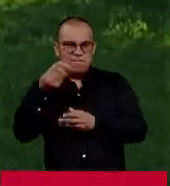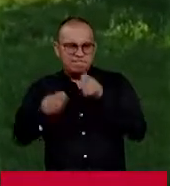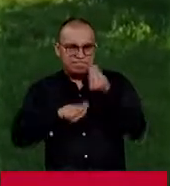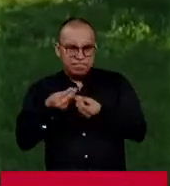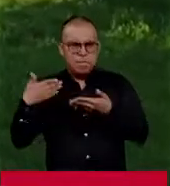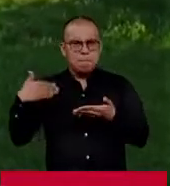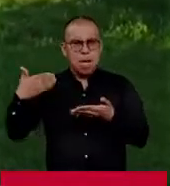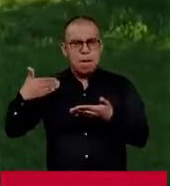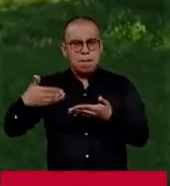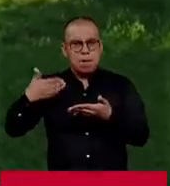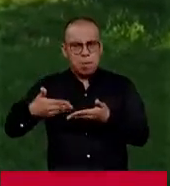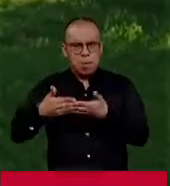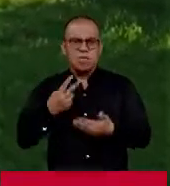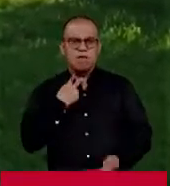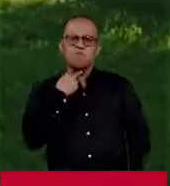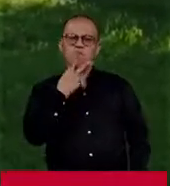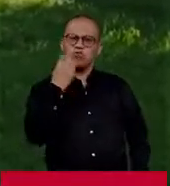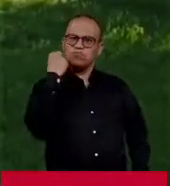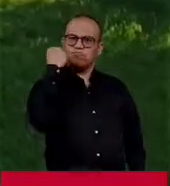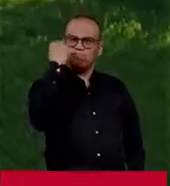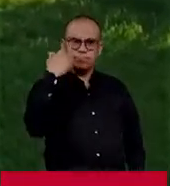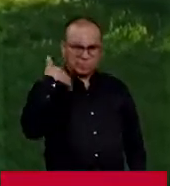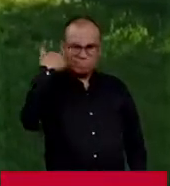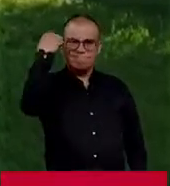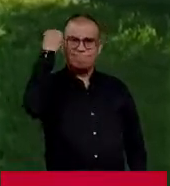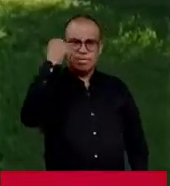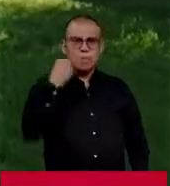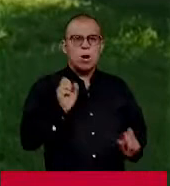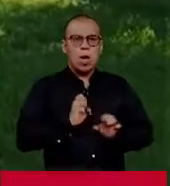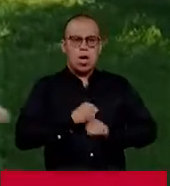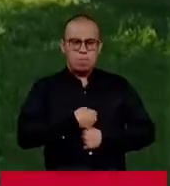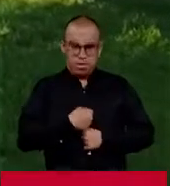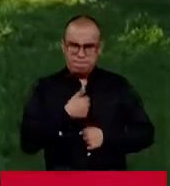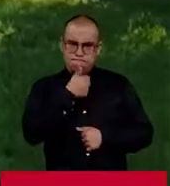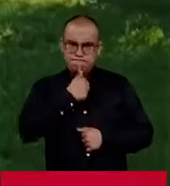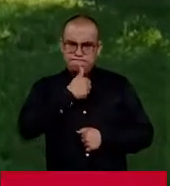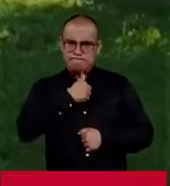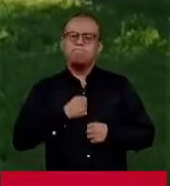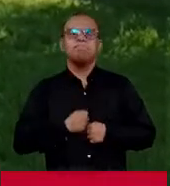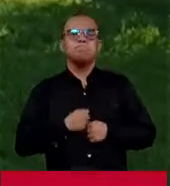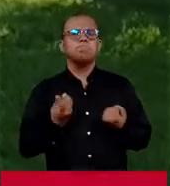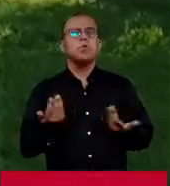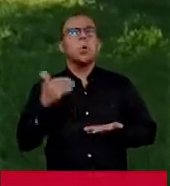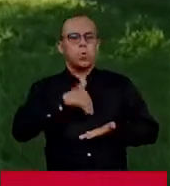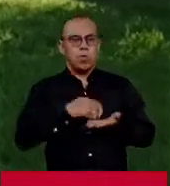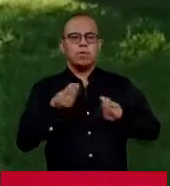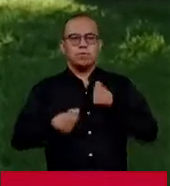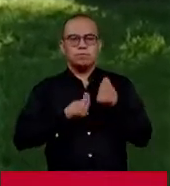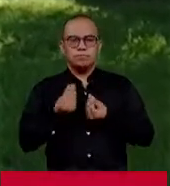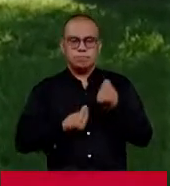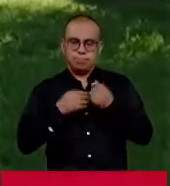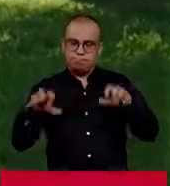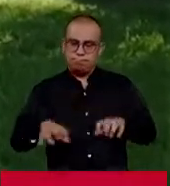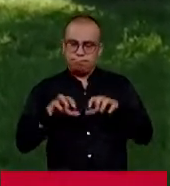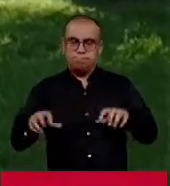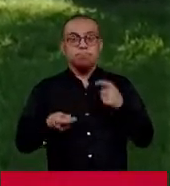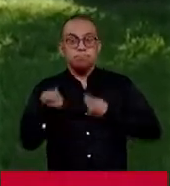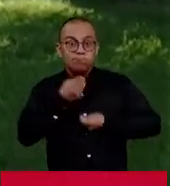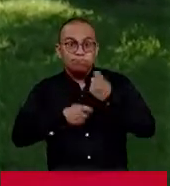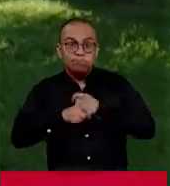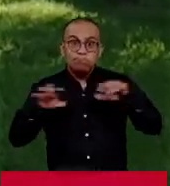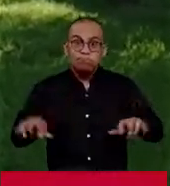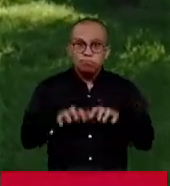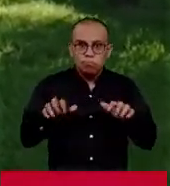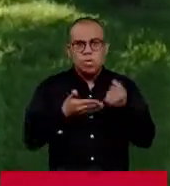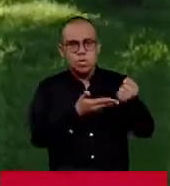venían levantando su voz de protesta a través de una huelga de hambre para exigir la reactivación en su economía y también